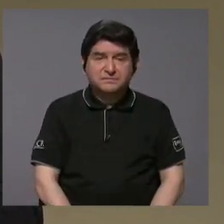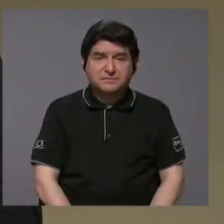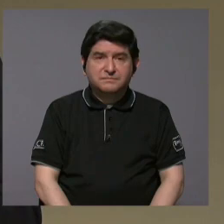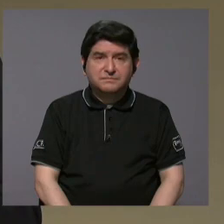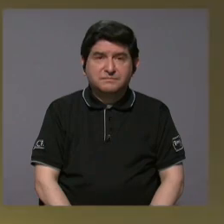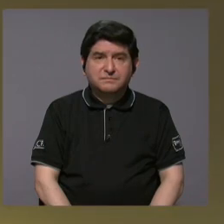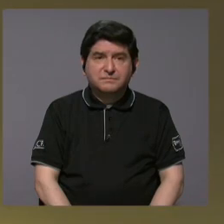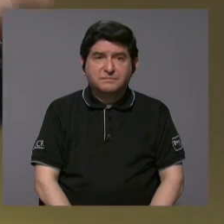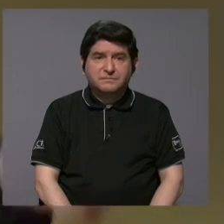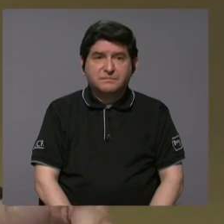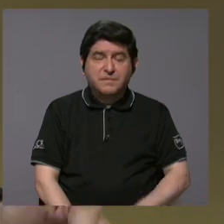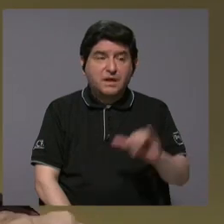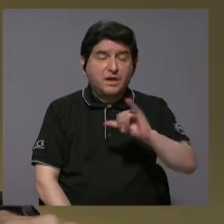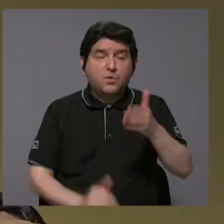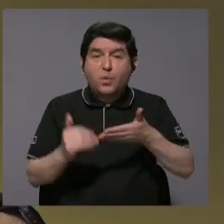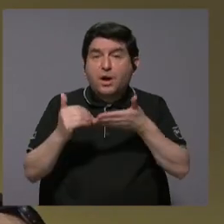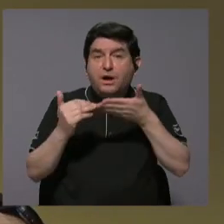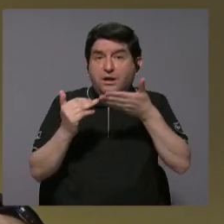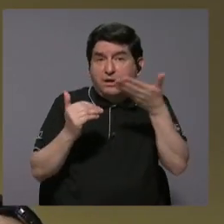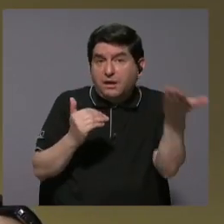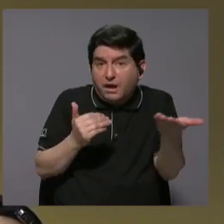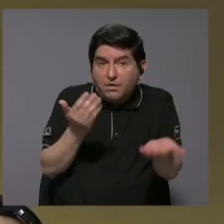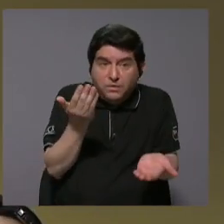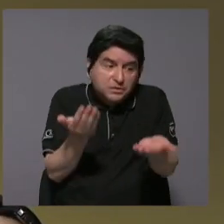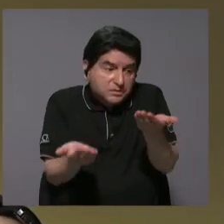también como algunas de las cosas